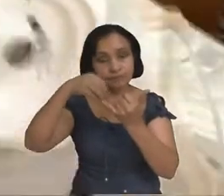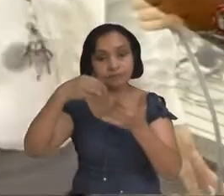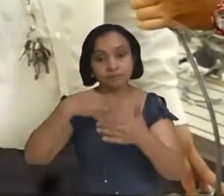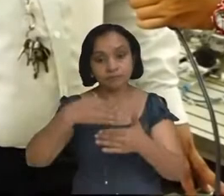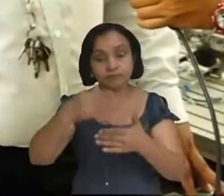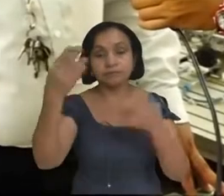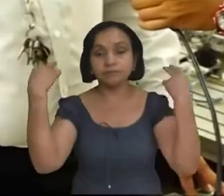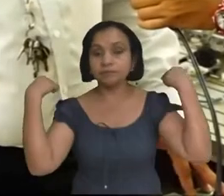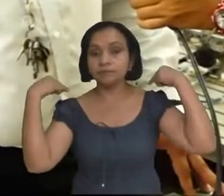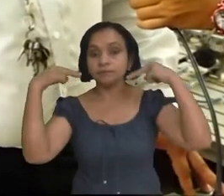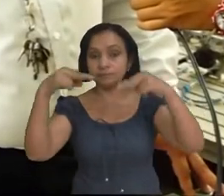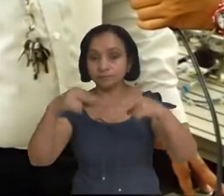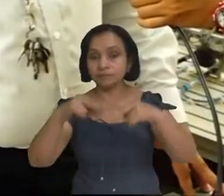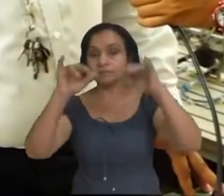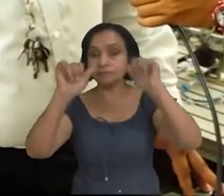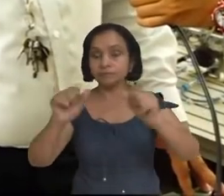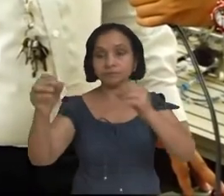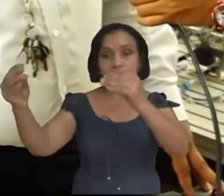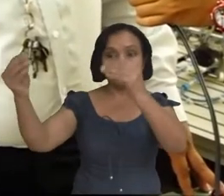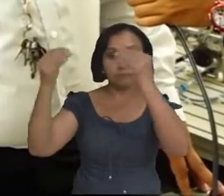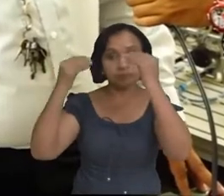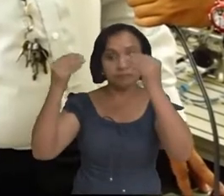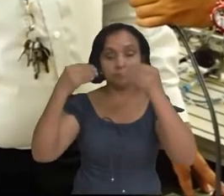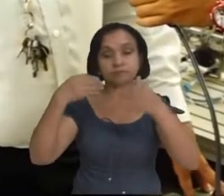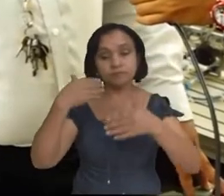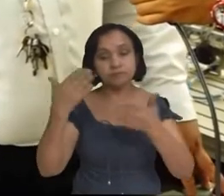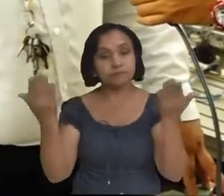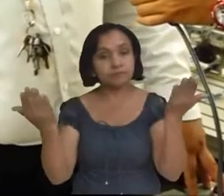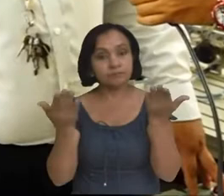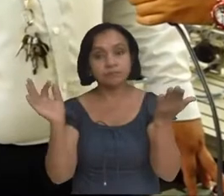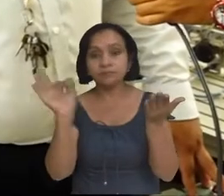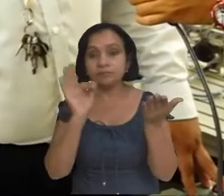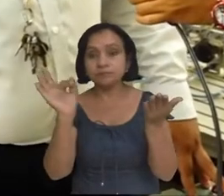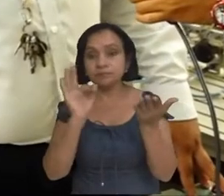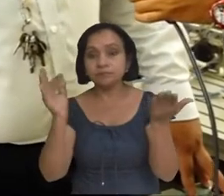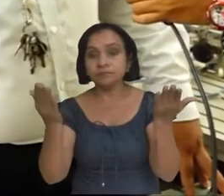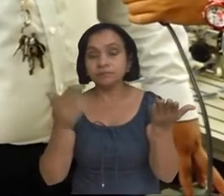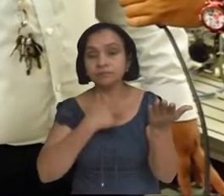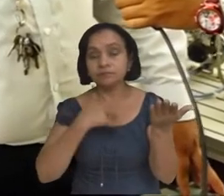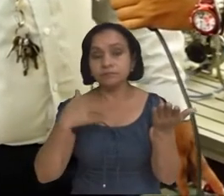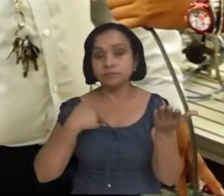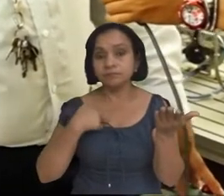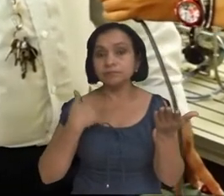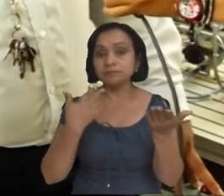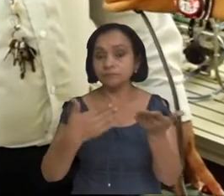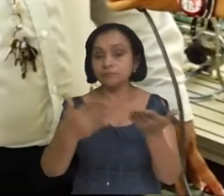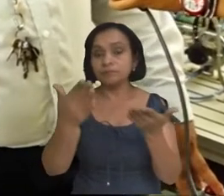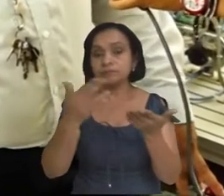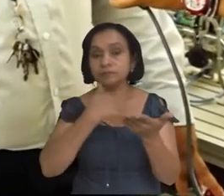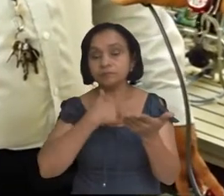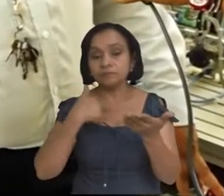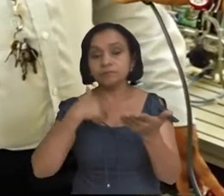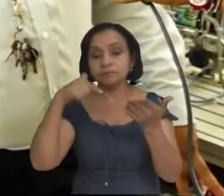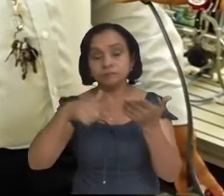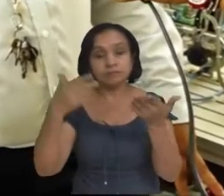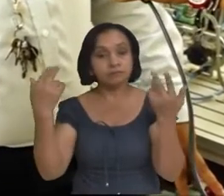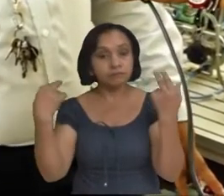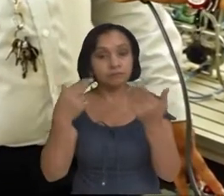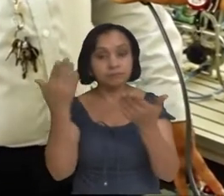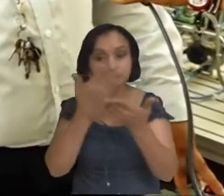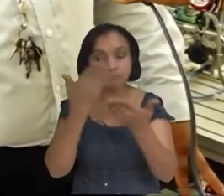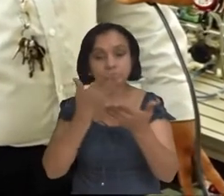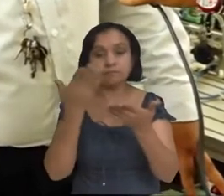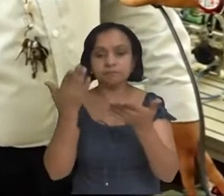los docentes hemos sido preparados de manera tal que el alumno, el protagonista que aquí estudia, se va con